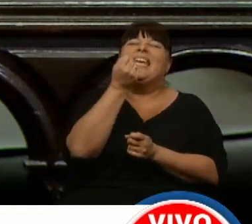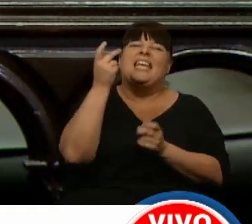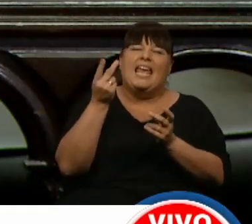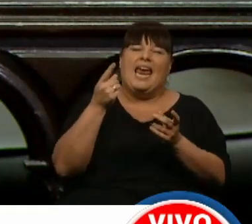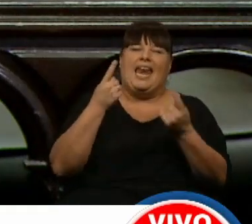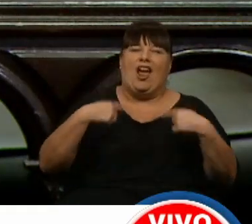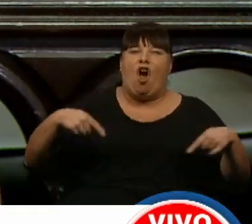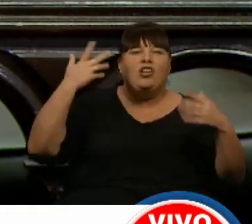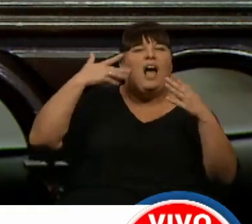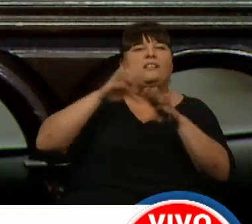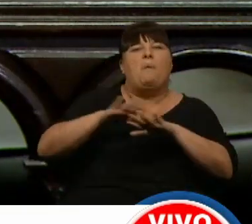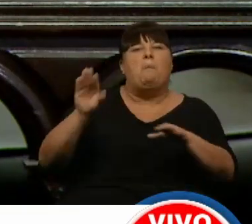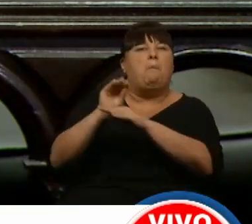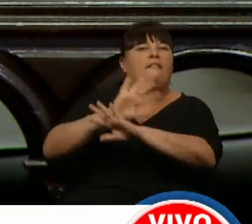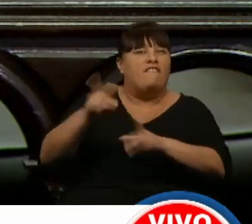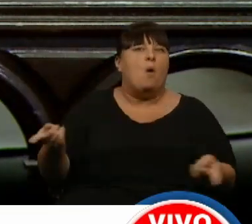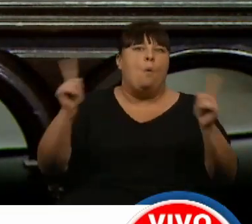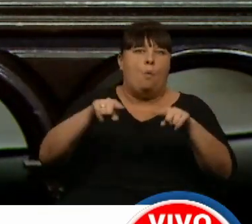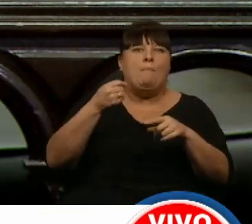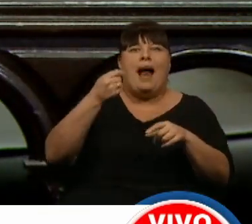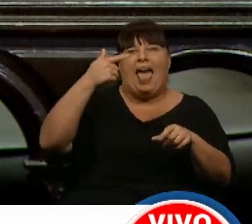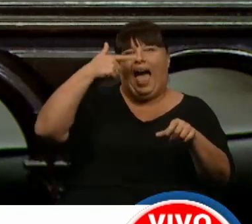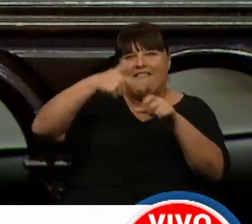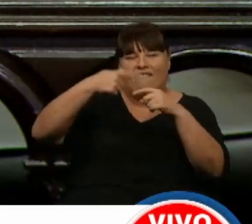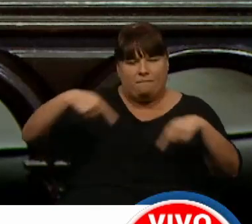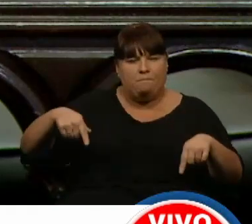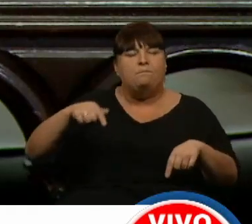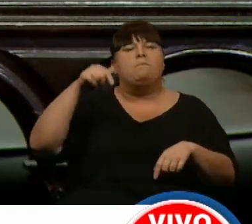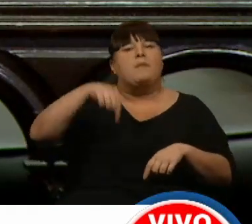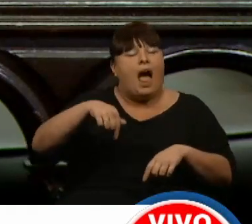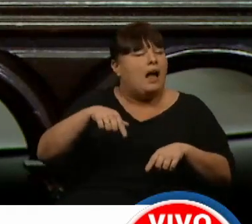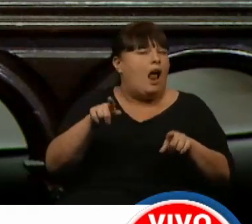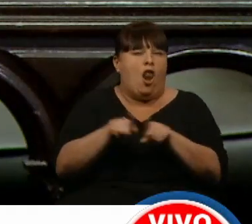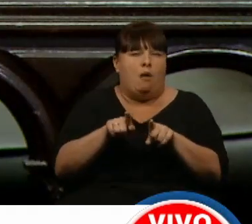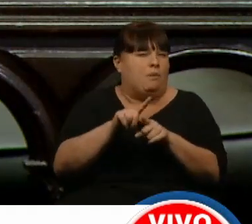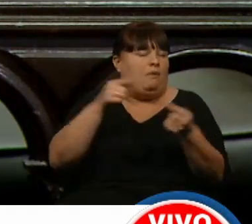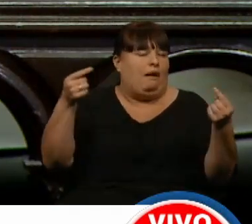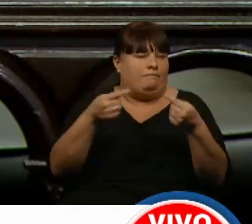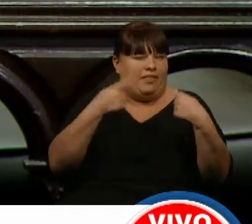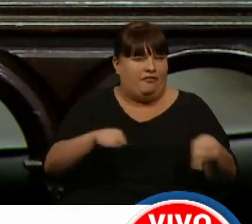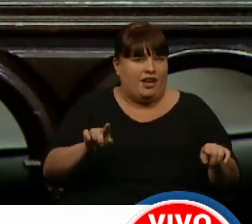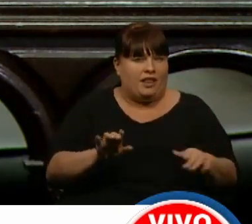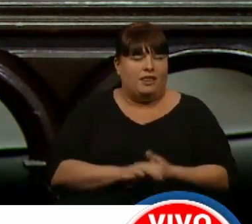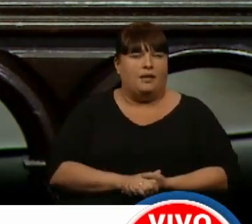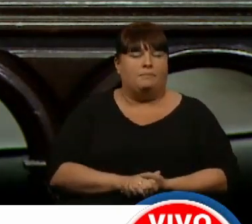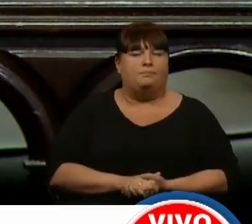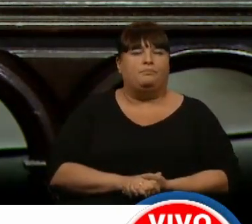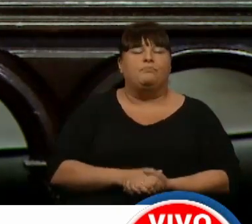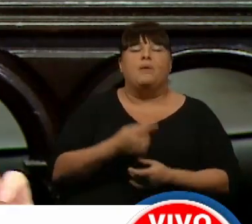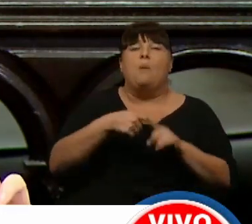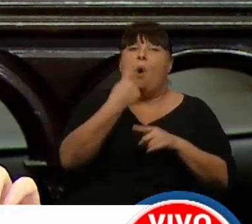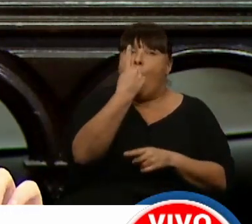reorientar recursos que dejaran de financiar combustibles fósiles. Acá hicimos exactamente lo contrario. Por